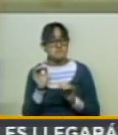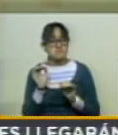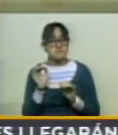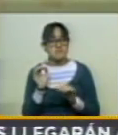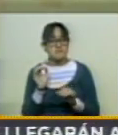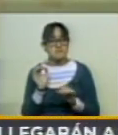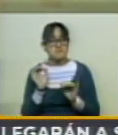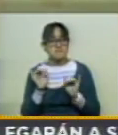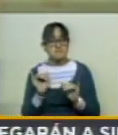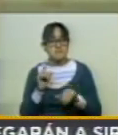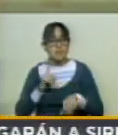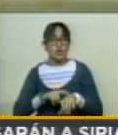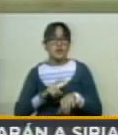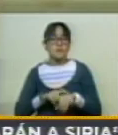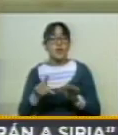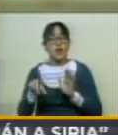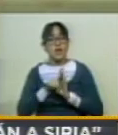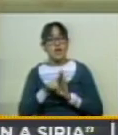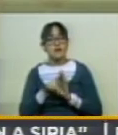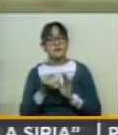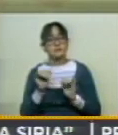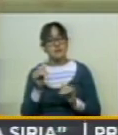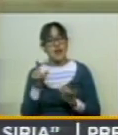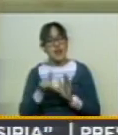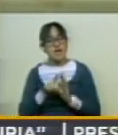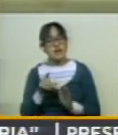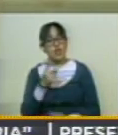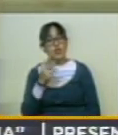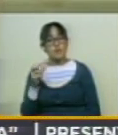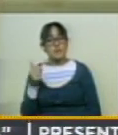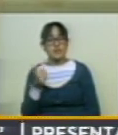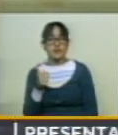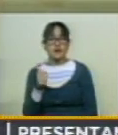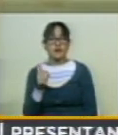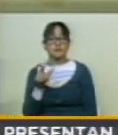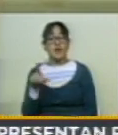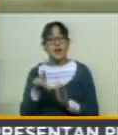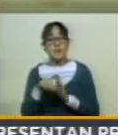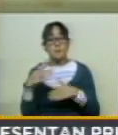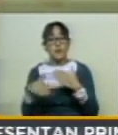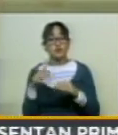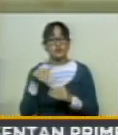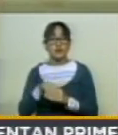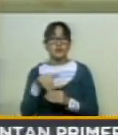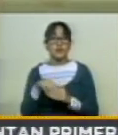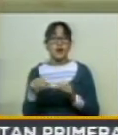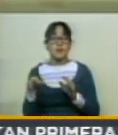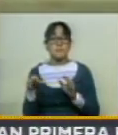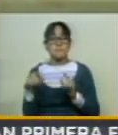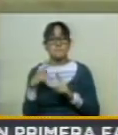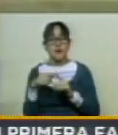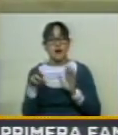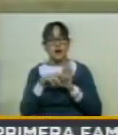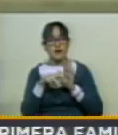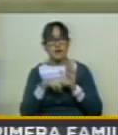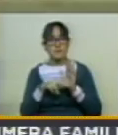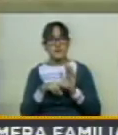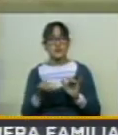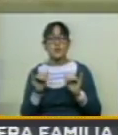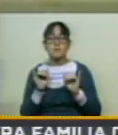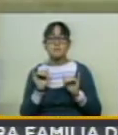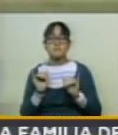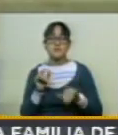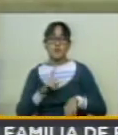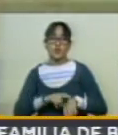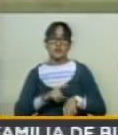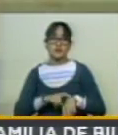la ley. La ley es del 2010, si mal no recuerdo. Esta ley de los procesos electorales y el reglamento tiene el mismo tiempo.